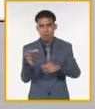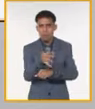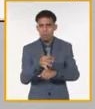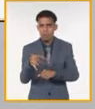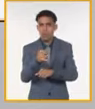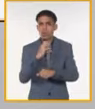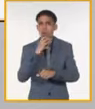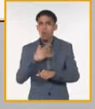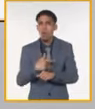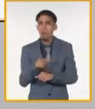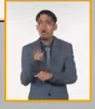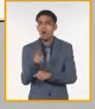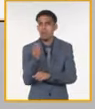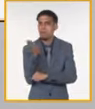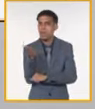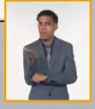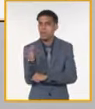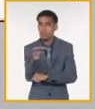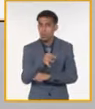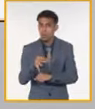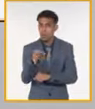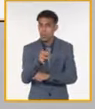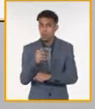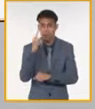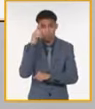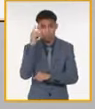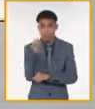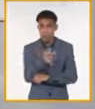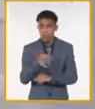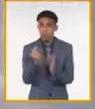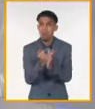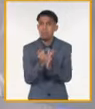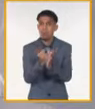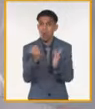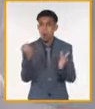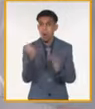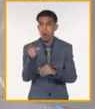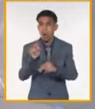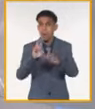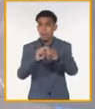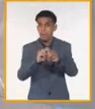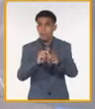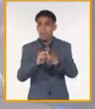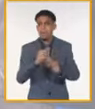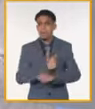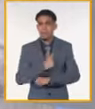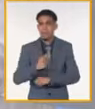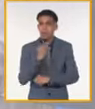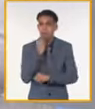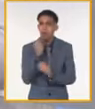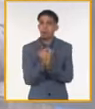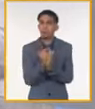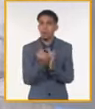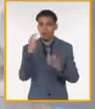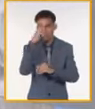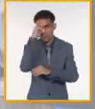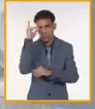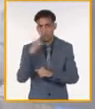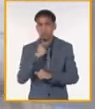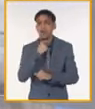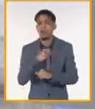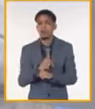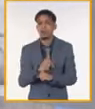plataforma lo va a solicitar y es el municipio que aprobó al nuevo actor quien va a aprobarlo si el establecimiento